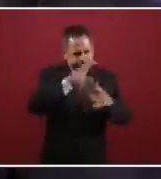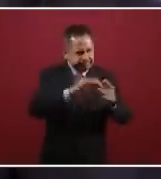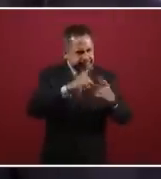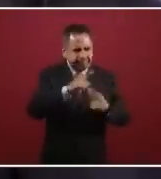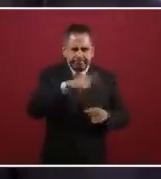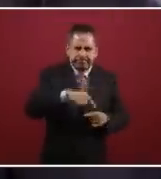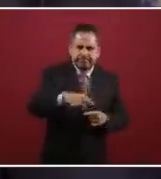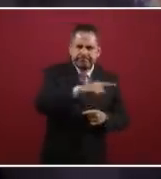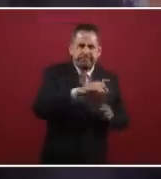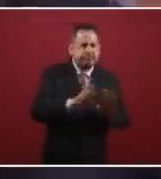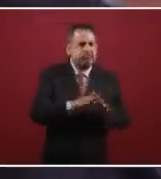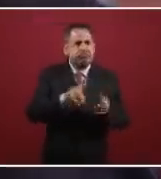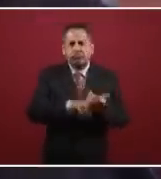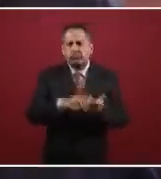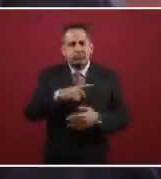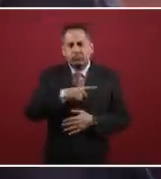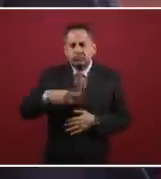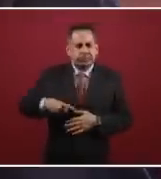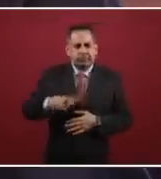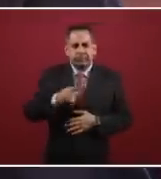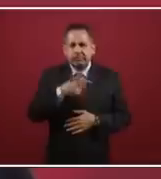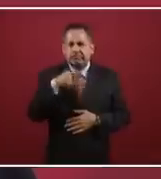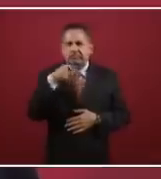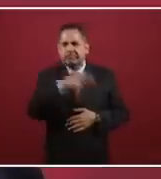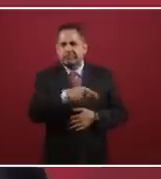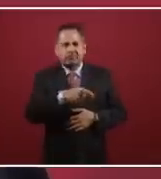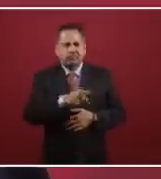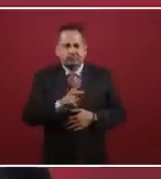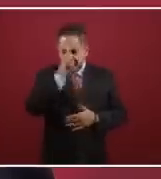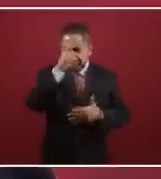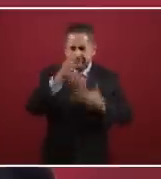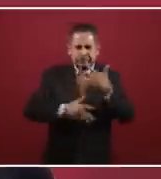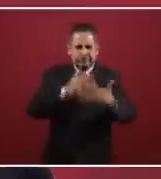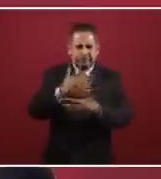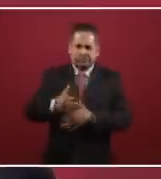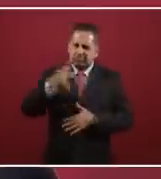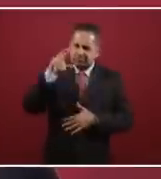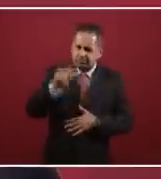que no se debe de usar la violencia.